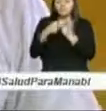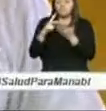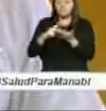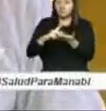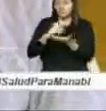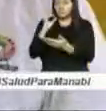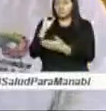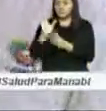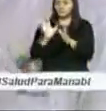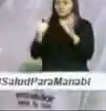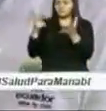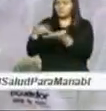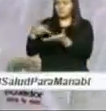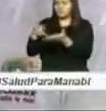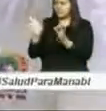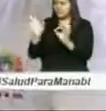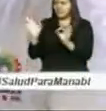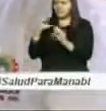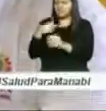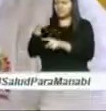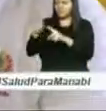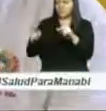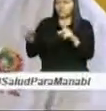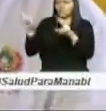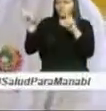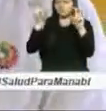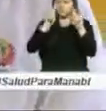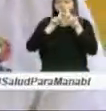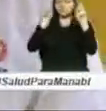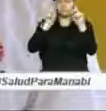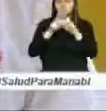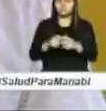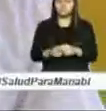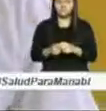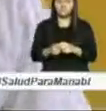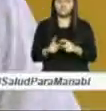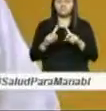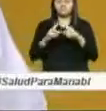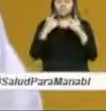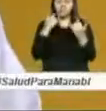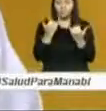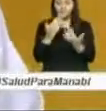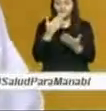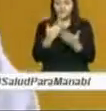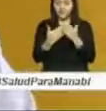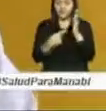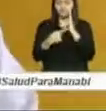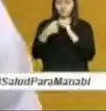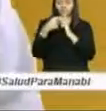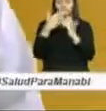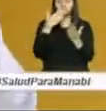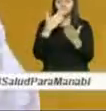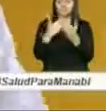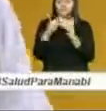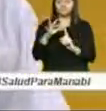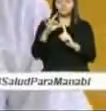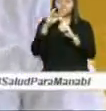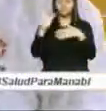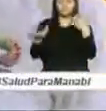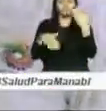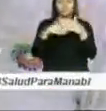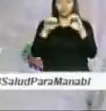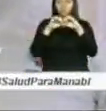generalizada que se daba en ciertos sectores empresariales. Pero gracias a esos impuestos, gracias al principio de toda